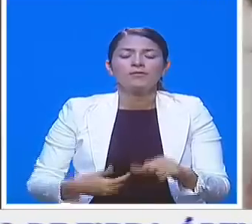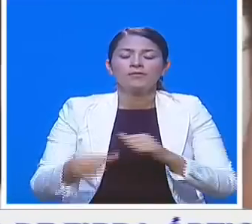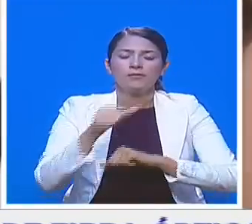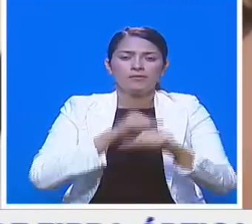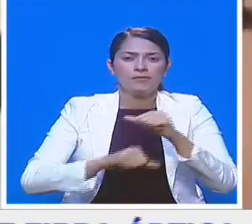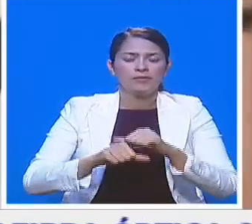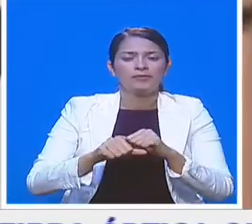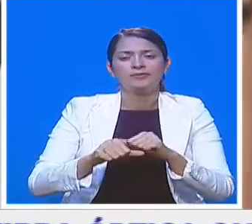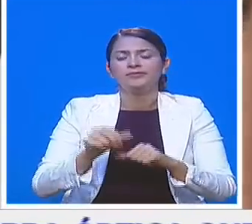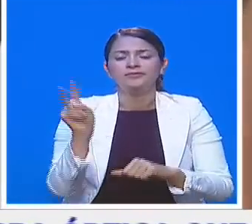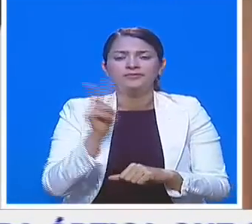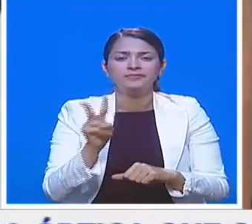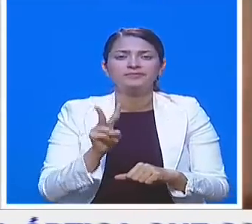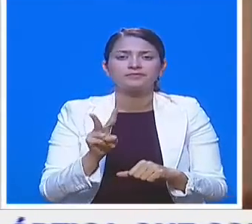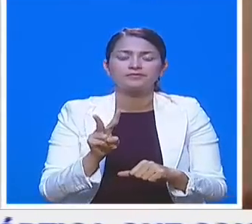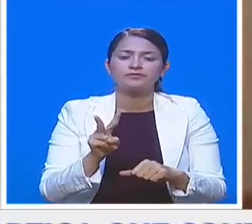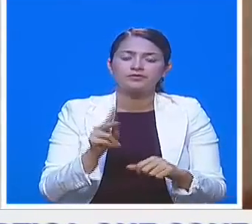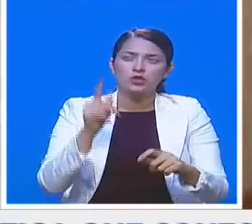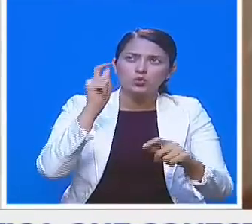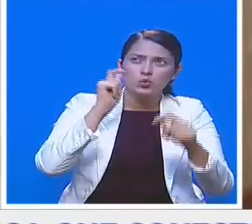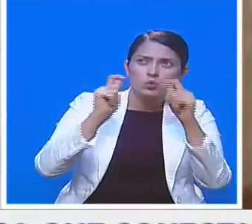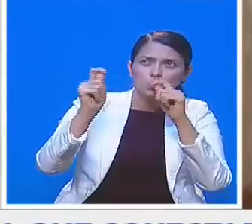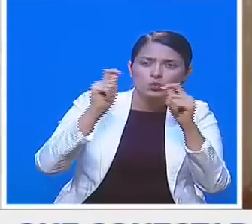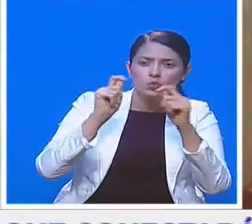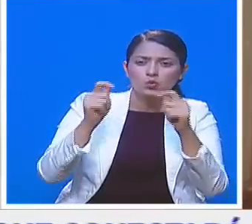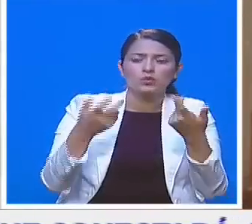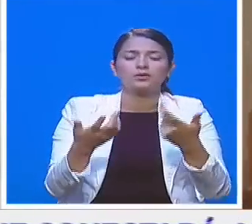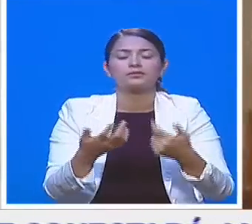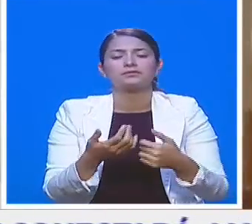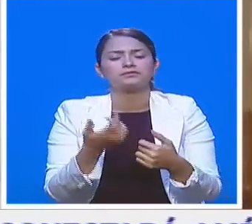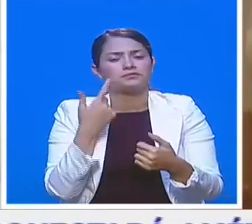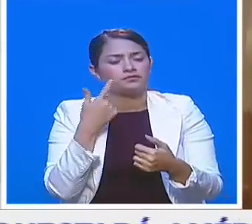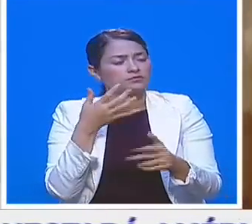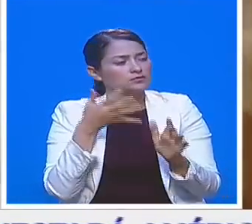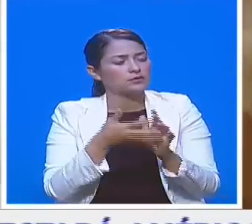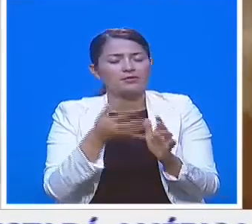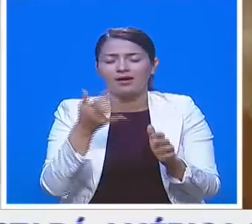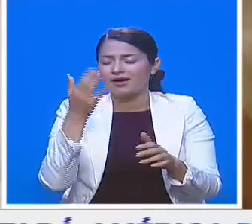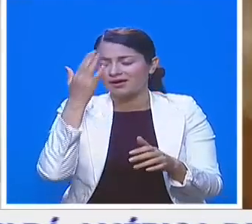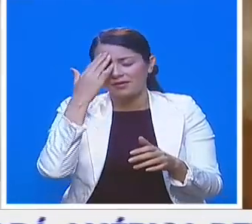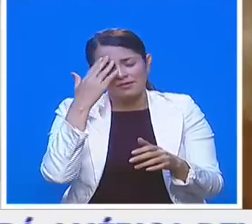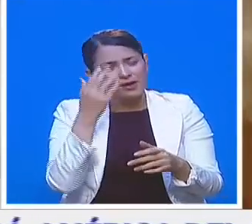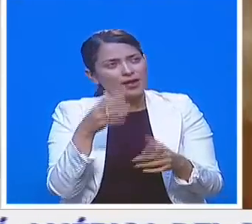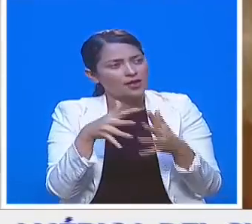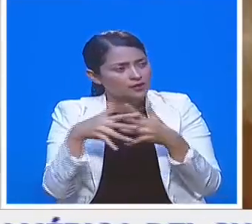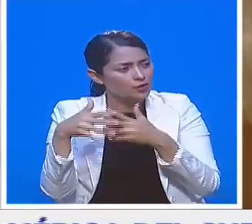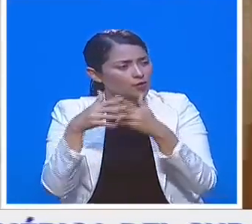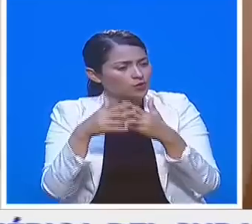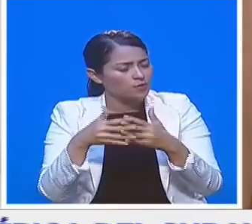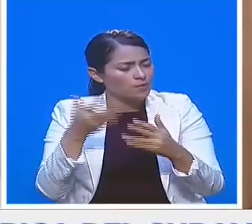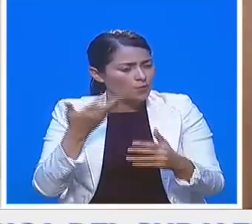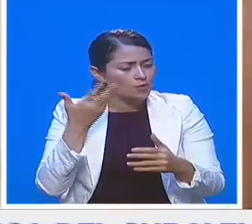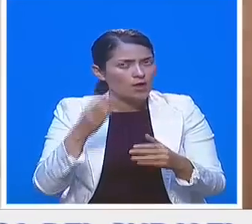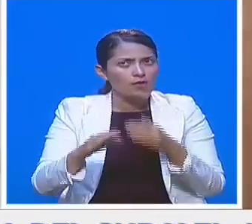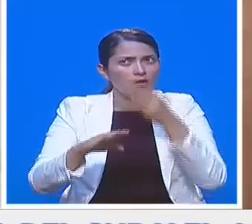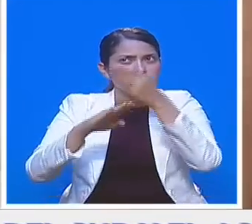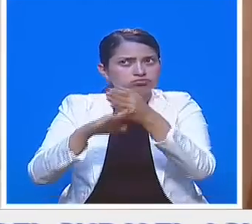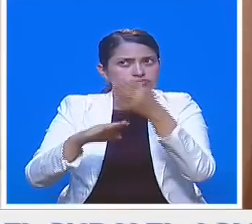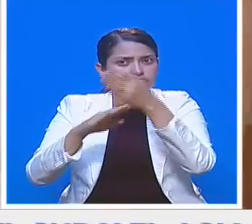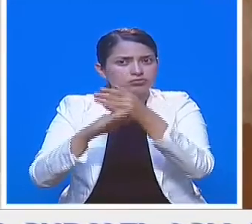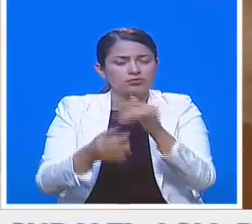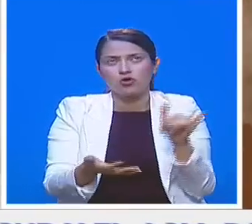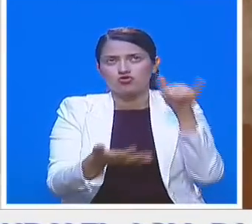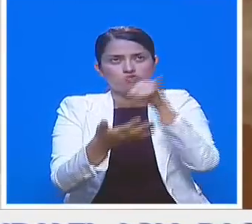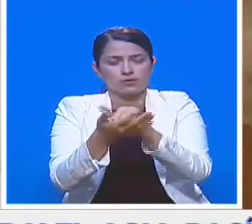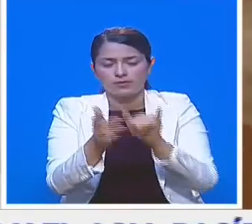Venezolana de Agencias de Viajes y Turismo, Avavit, sobre todo cuando se entiende que Estados Unidos es un destino importante para Venezuela y que no hay vuelos directos.